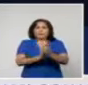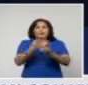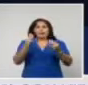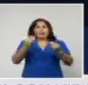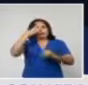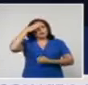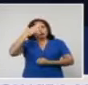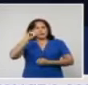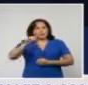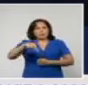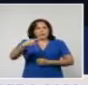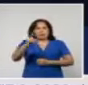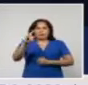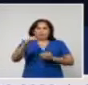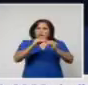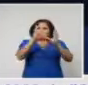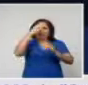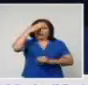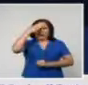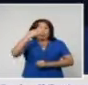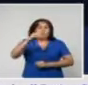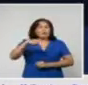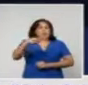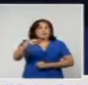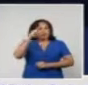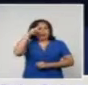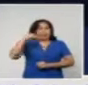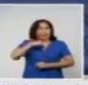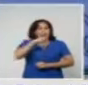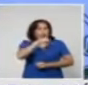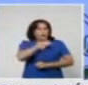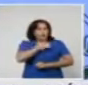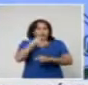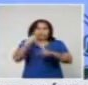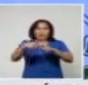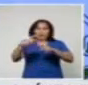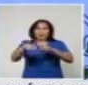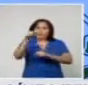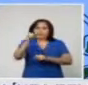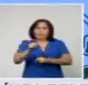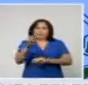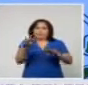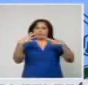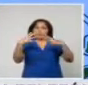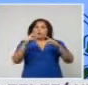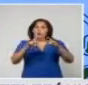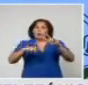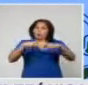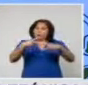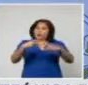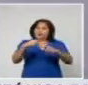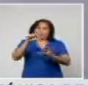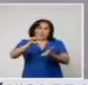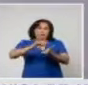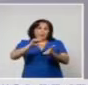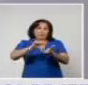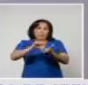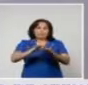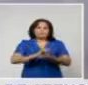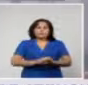vemos mañana. Agradecimiento también para usted, doctor, y por supuesto para todos los que nos siguen. Devolvemos la señal a los estudios centrales.